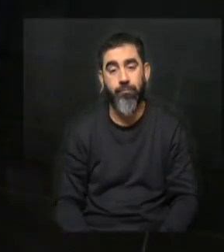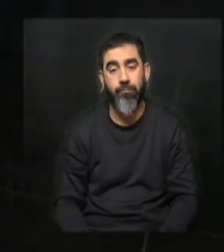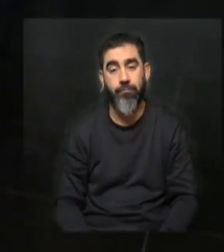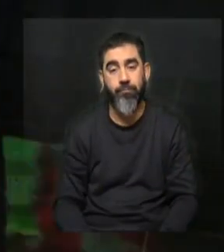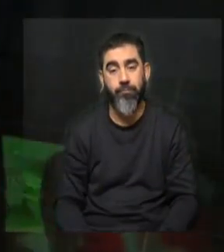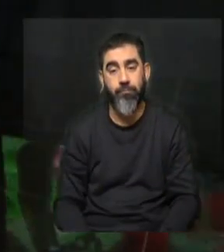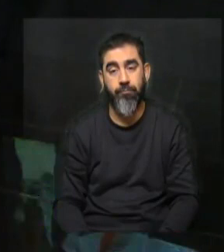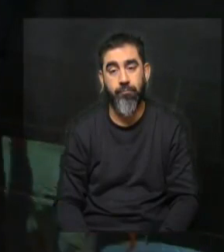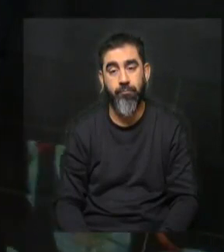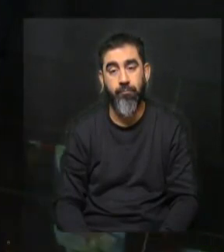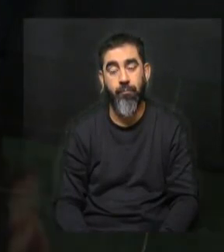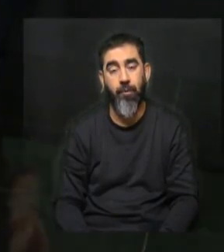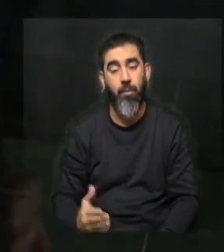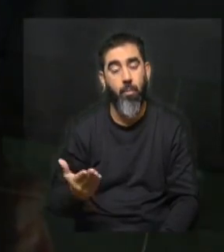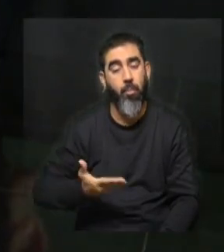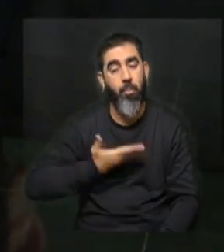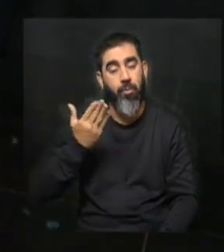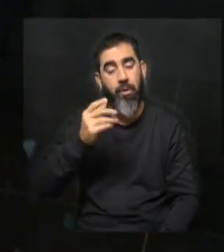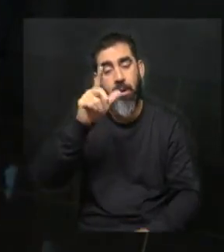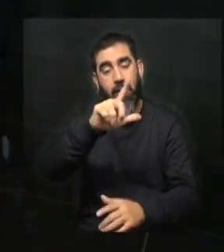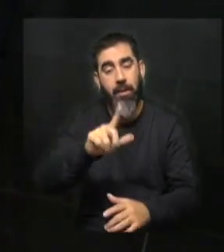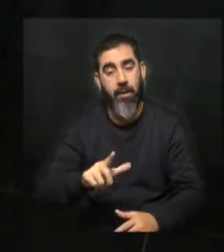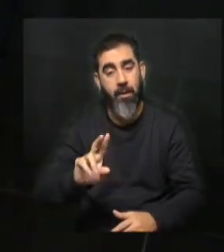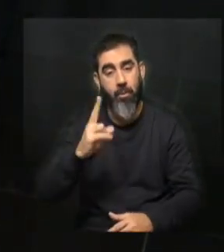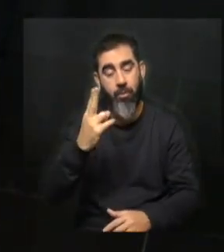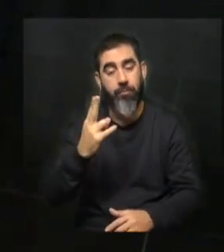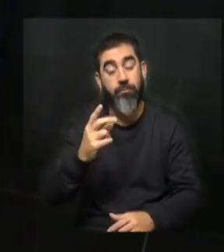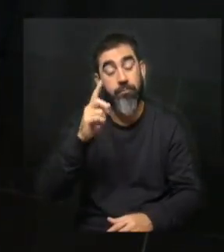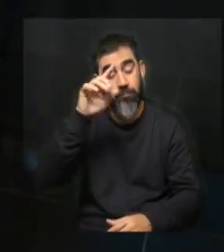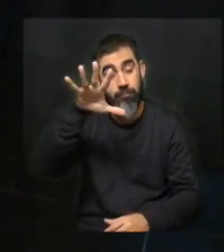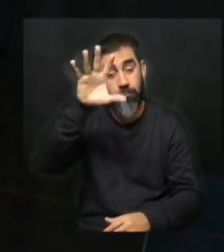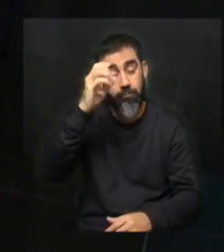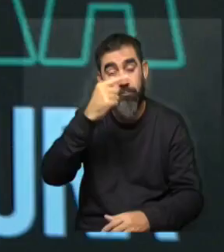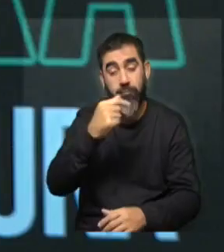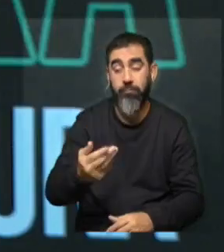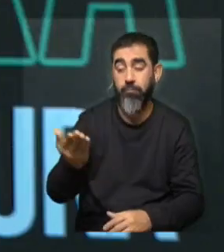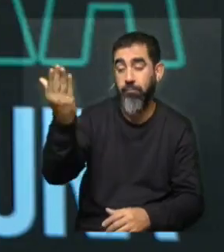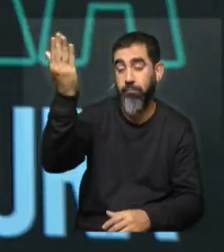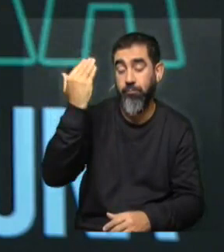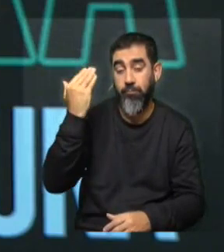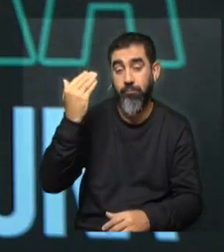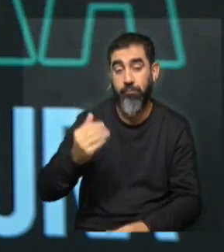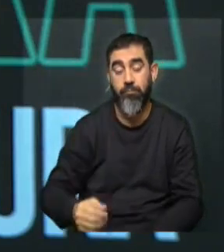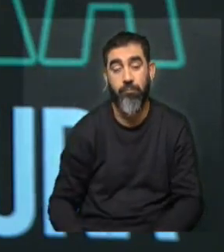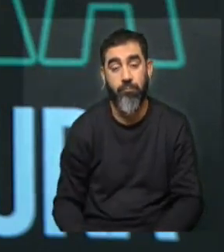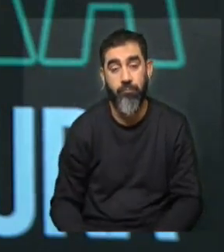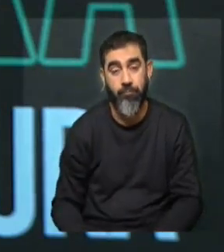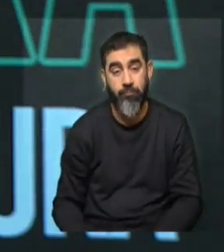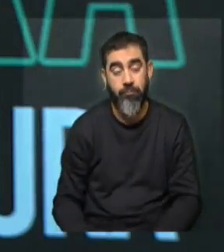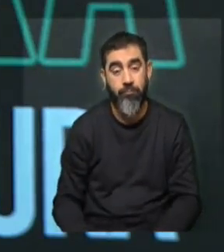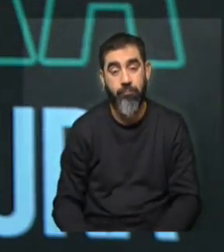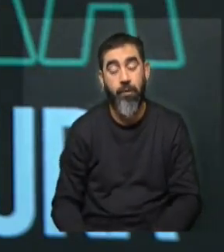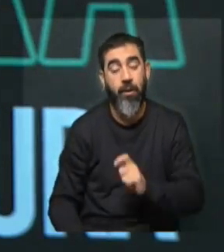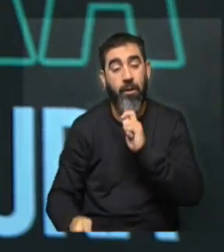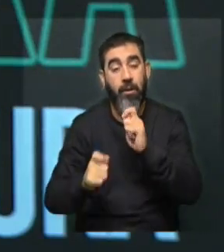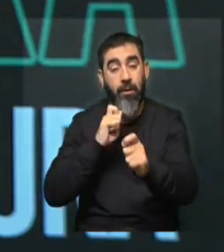me gustó como lo definió un prócer de la literatura uruguaya y así lo es hay que recordar que hace semanas atrás cuando estábamos pasamos